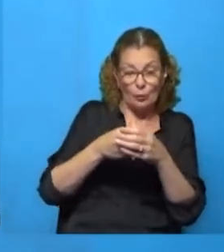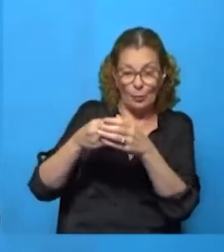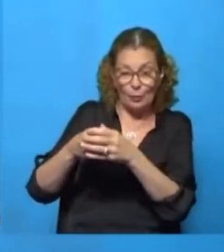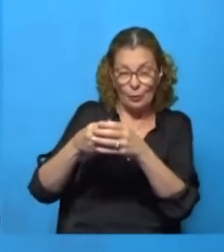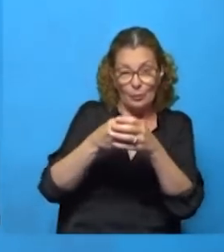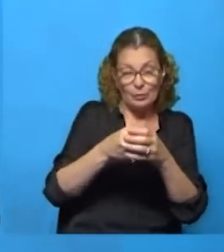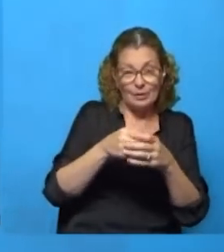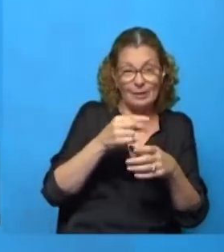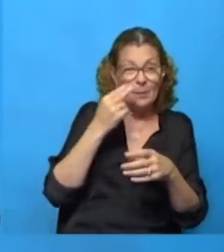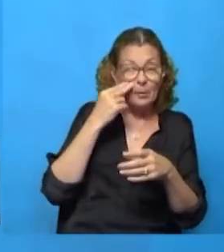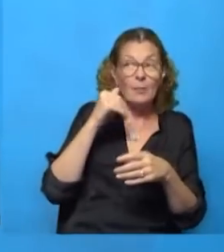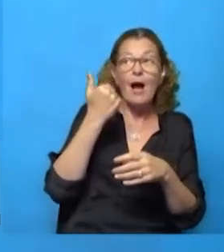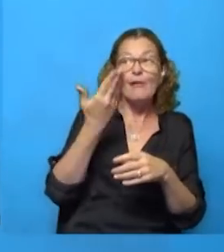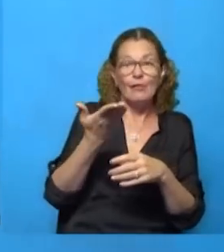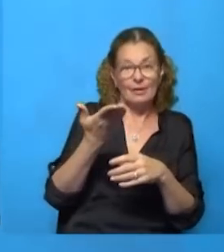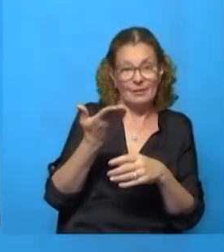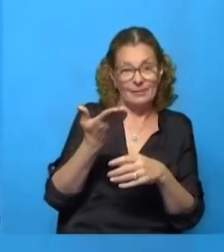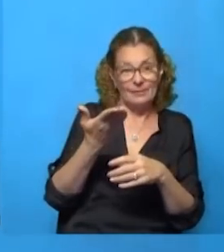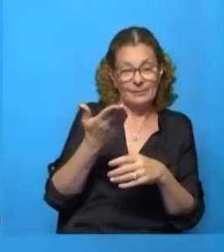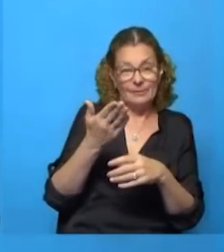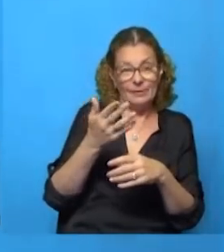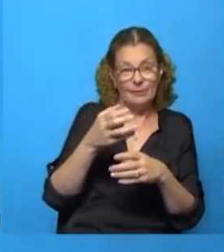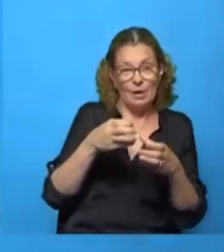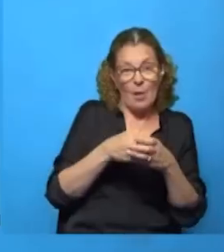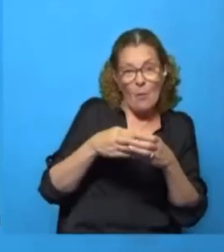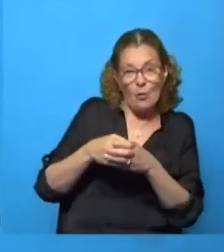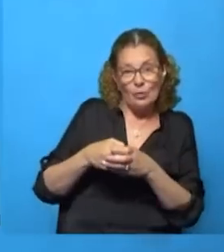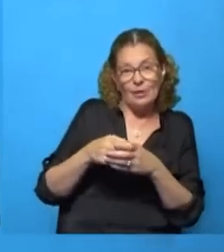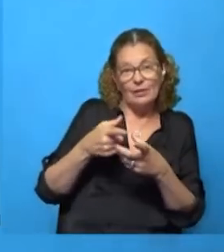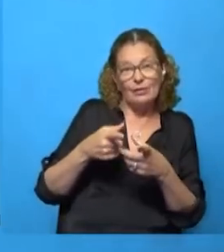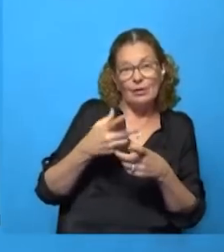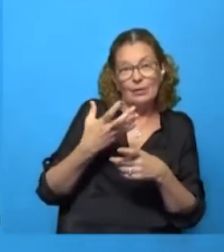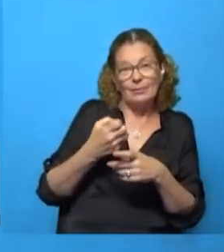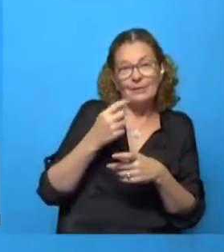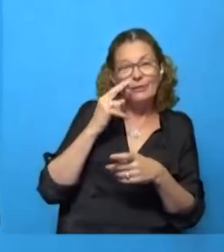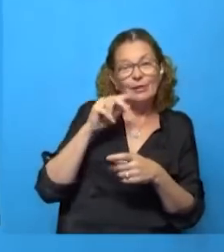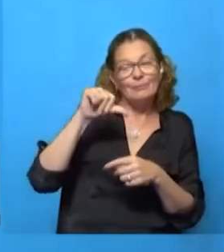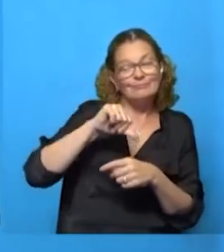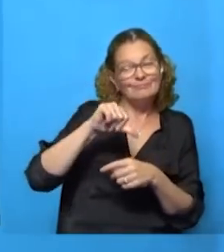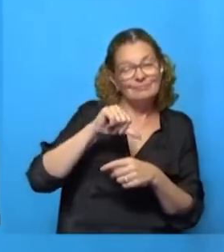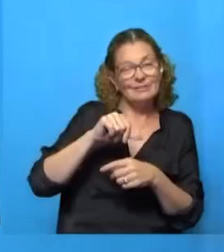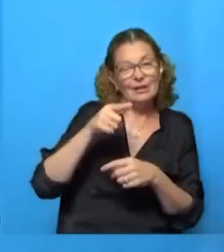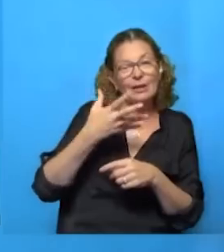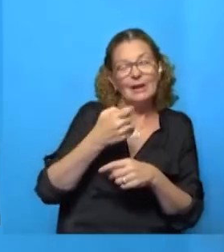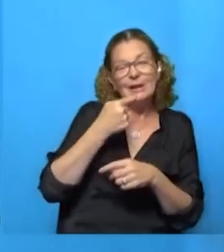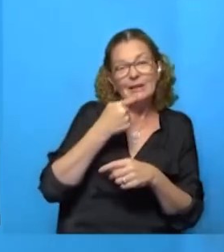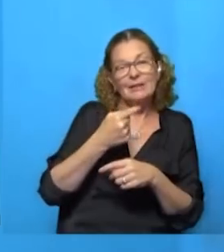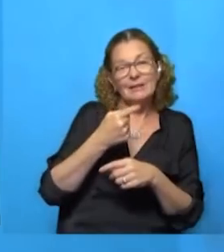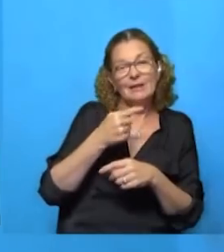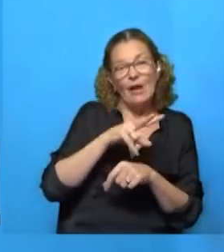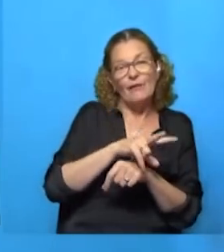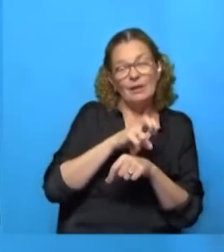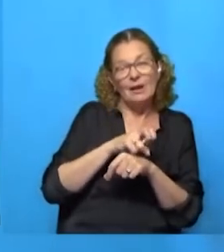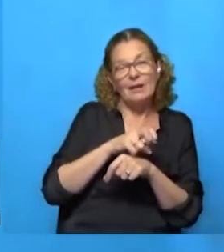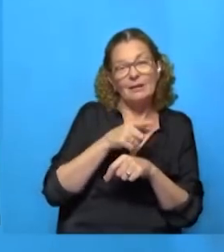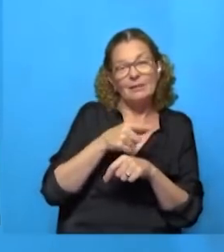el problema es que se está generando afuera afuera de esos micromundos Y creo que eso es lo que está negativo lo que decías de la fiscal